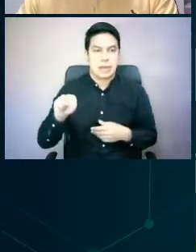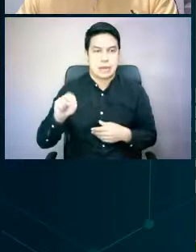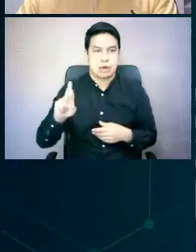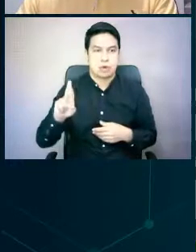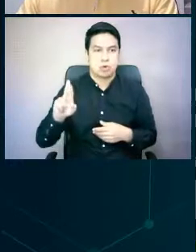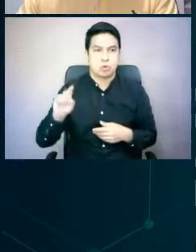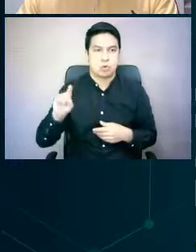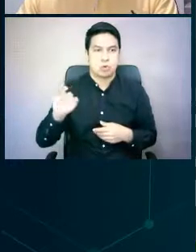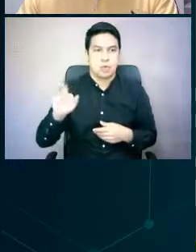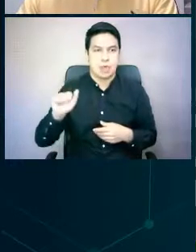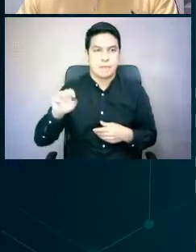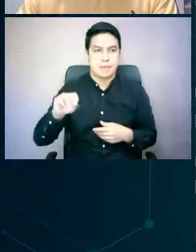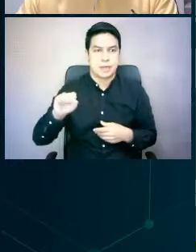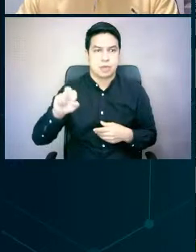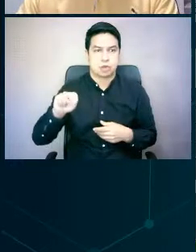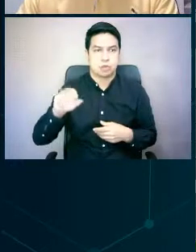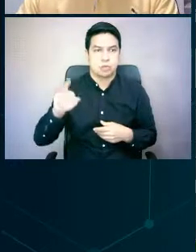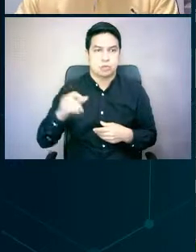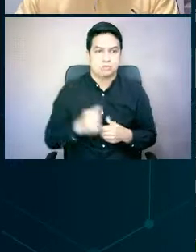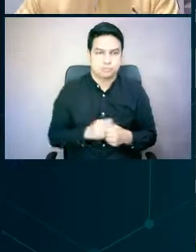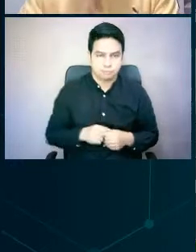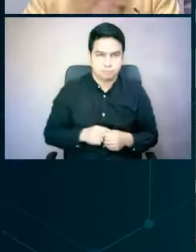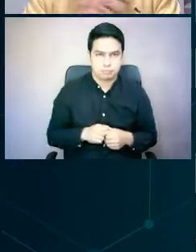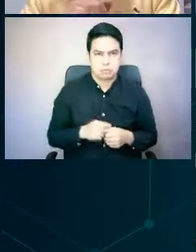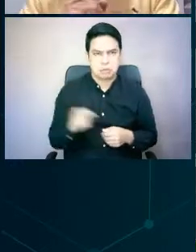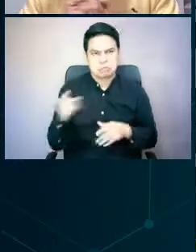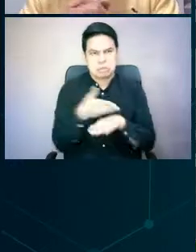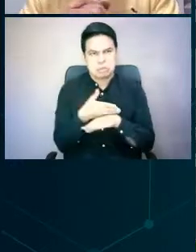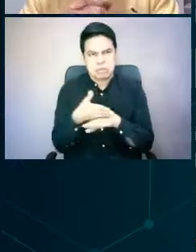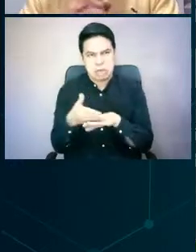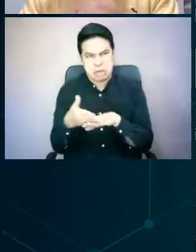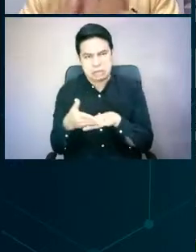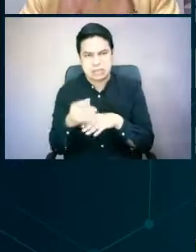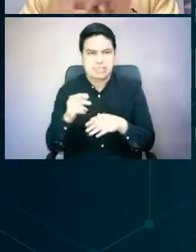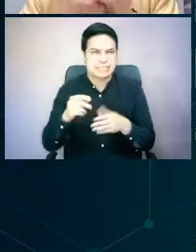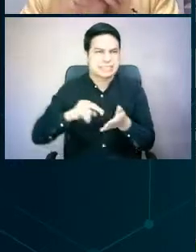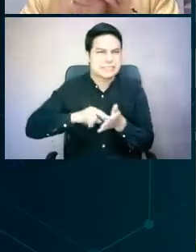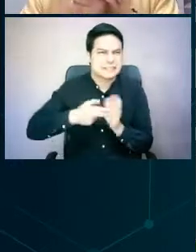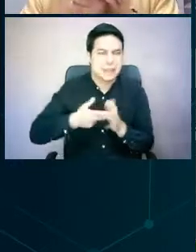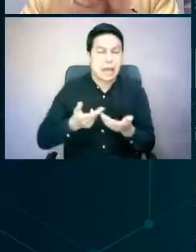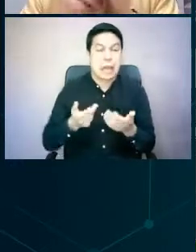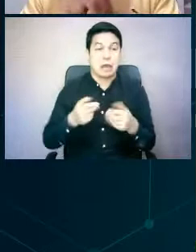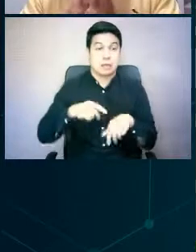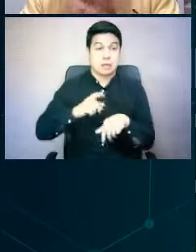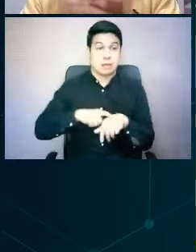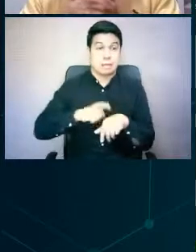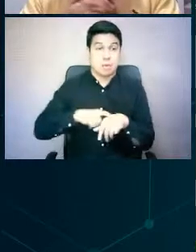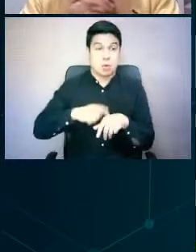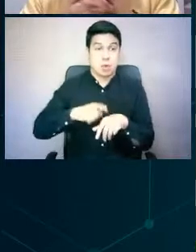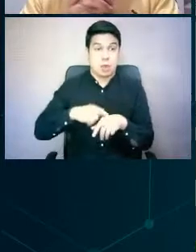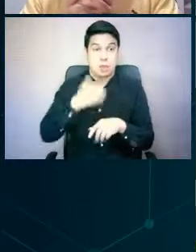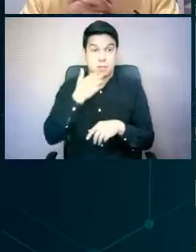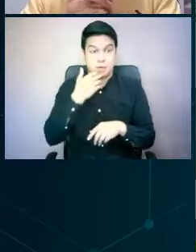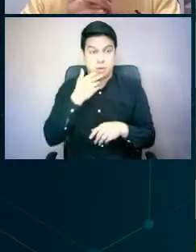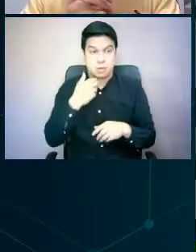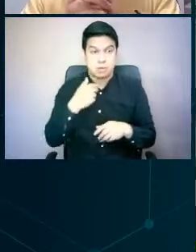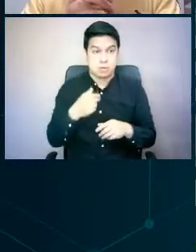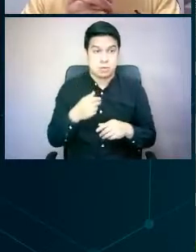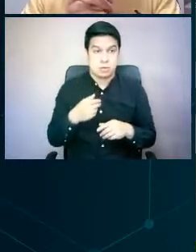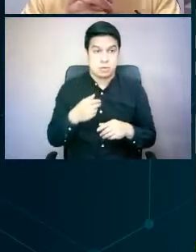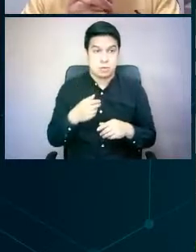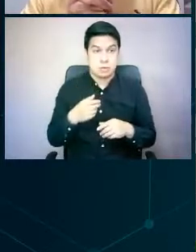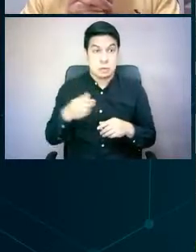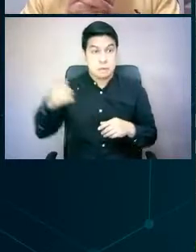Latencia o retardo. La latencia del canal de comunicación es el tiempo que tarda la codificación de las muestras